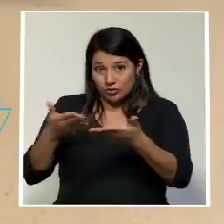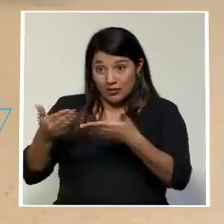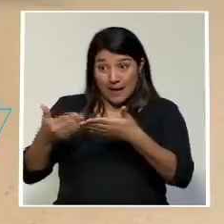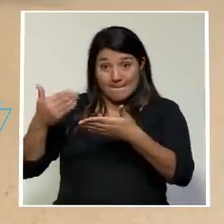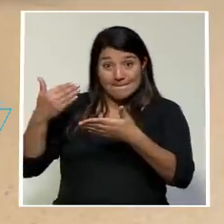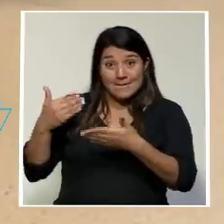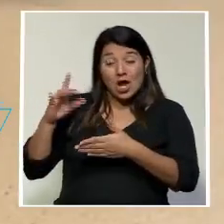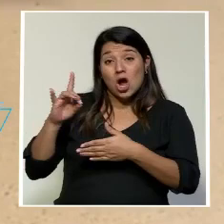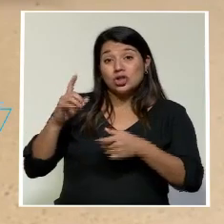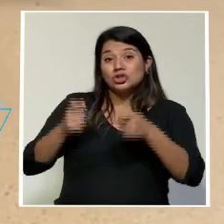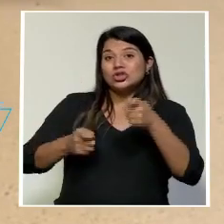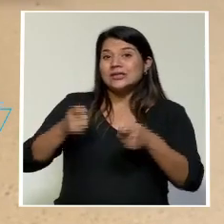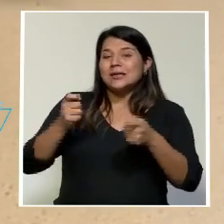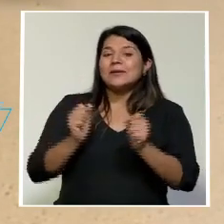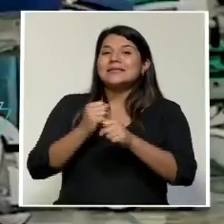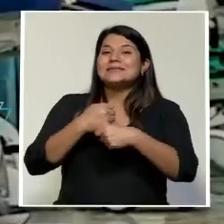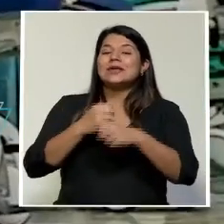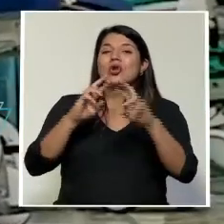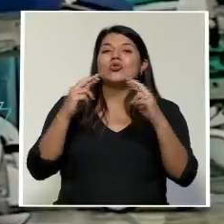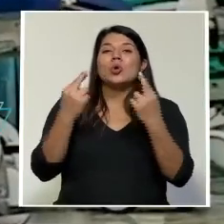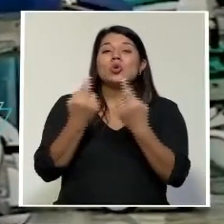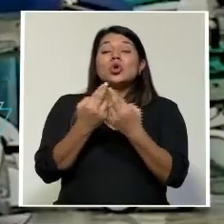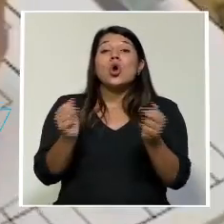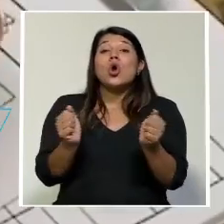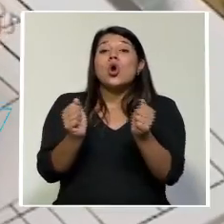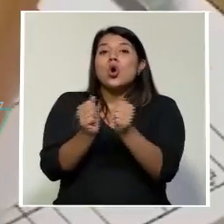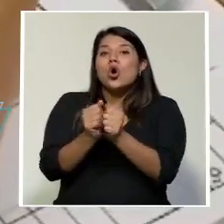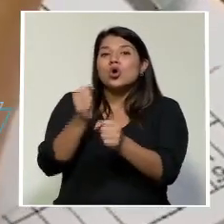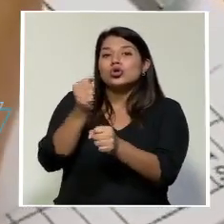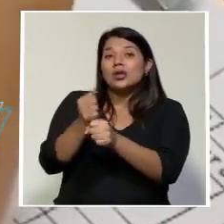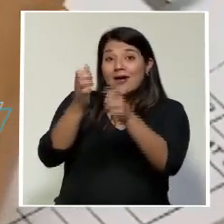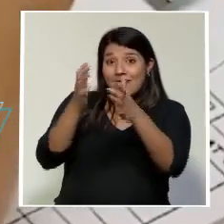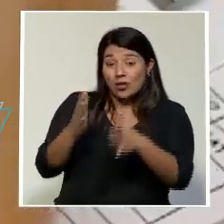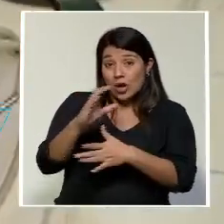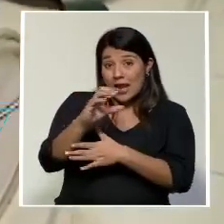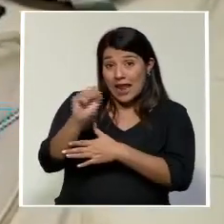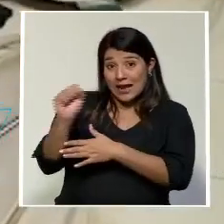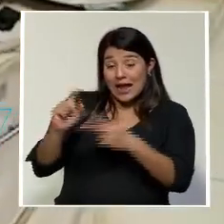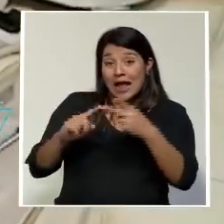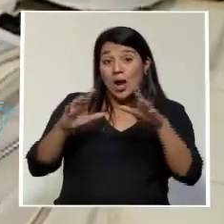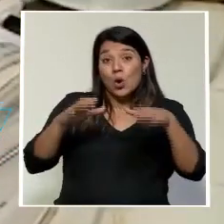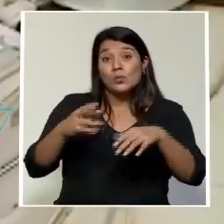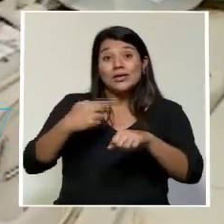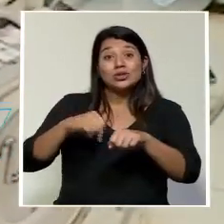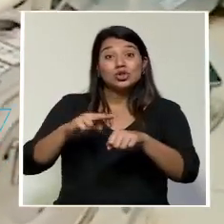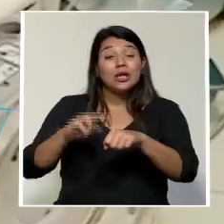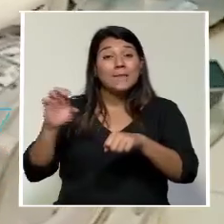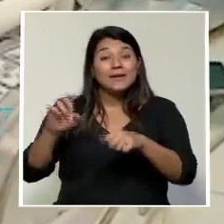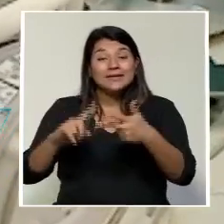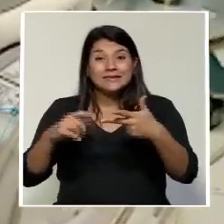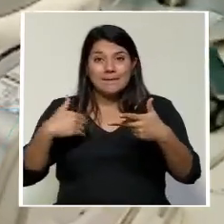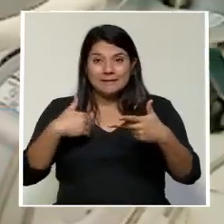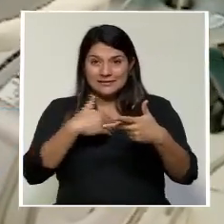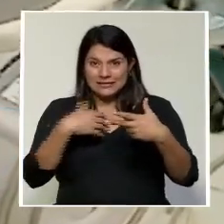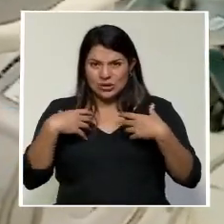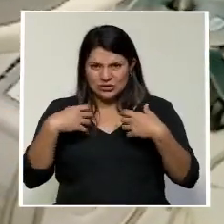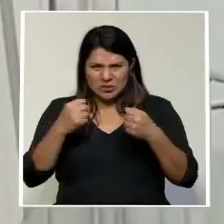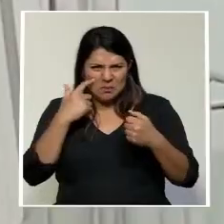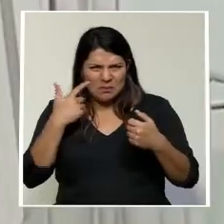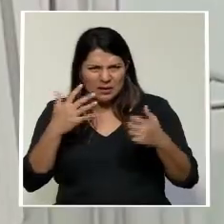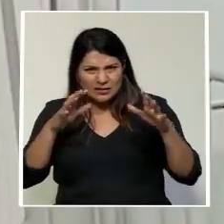8 de septiembre se realizó una reunión con participación de funcionarios de la Caja, la Comisión Nacional de Emergencias y el Ministerio de Salud, con la finalidad